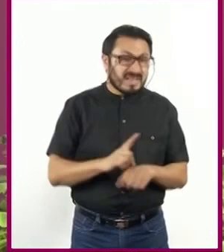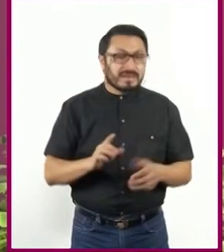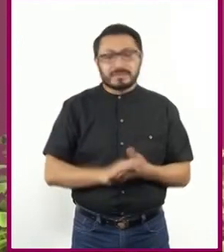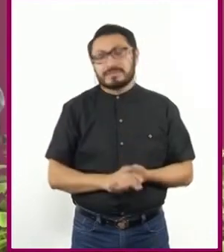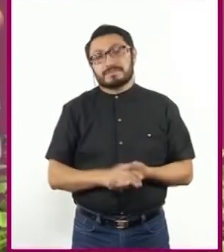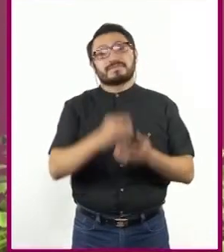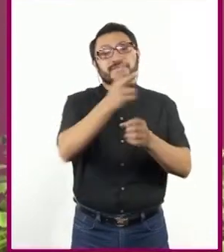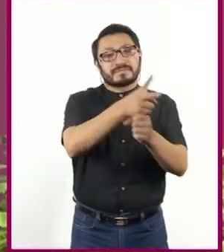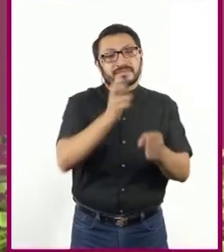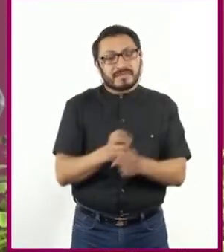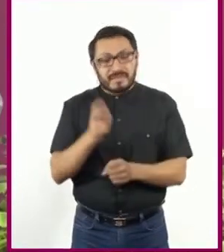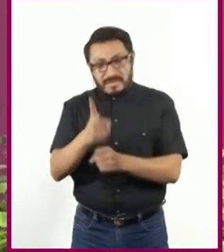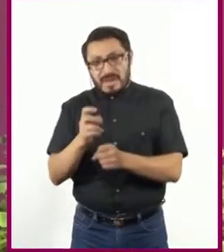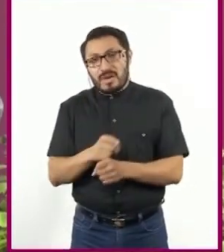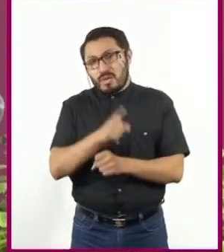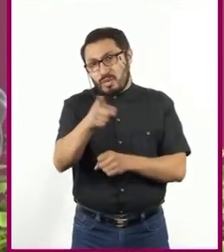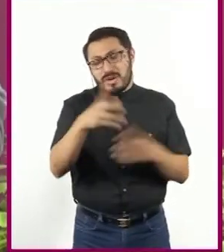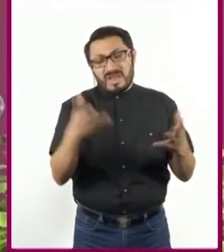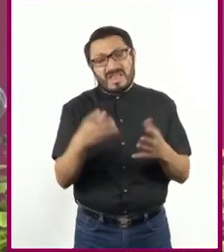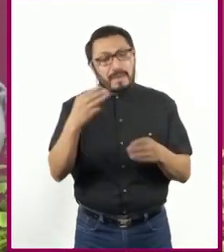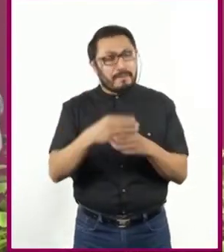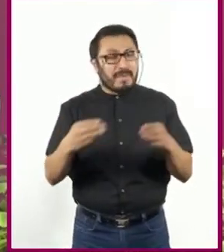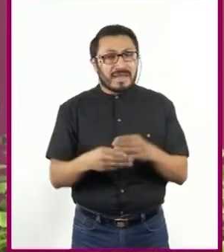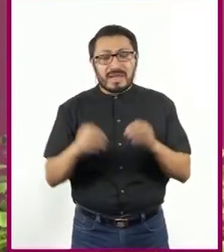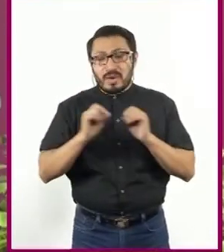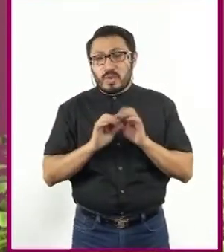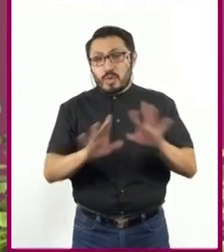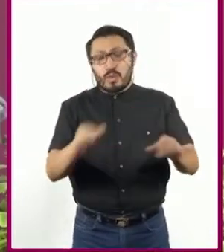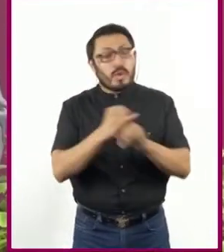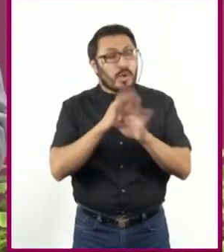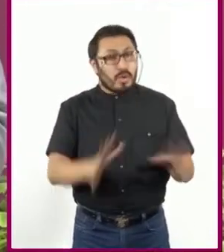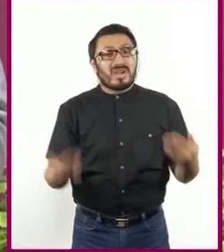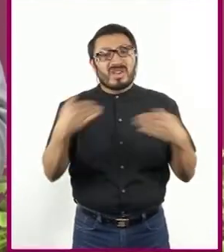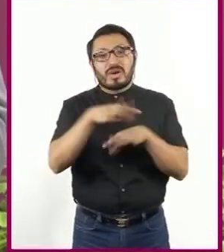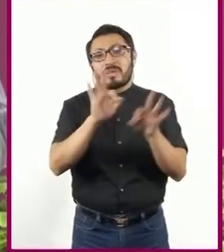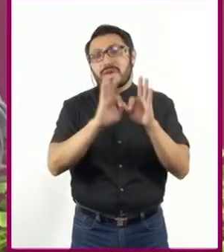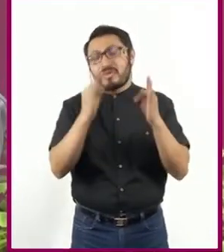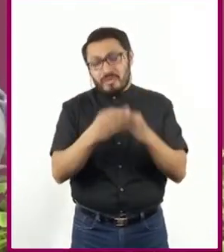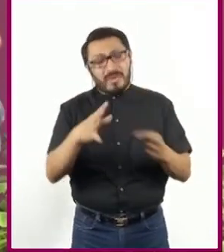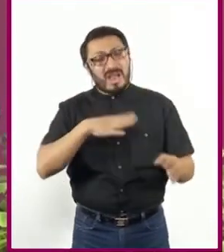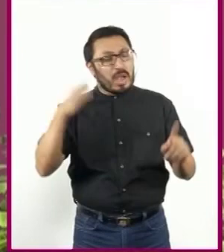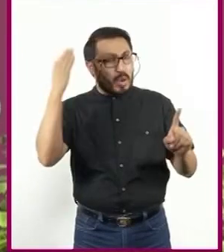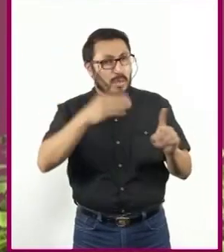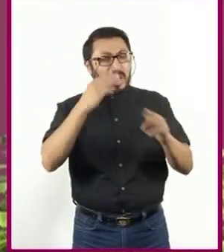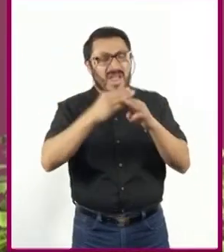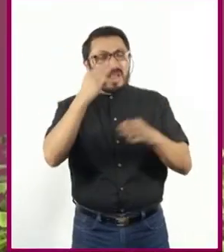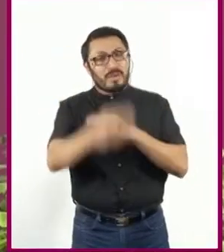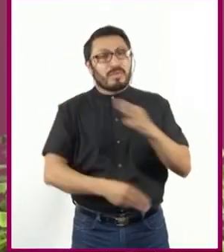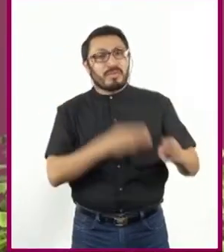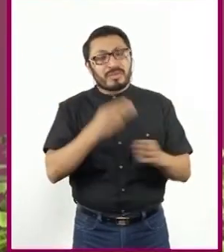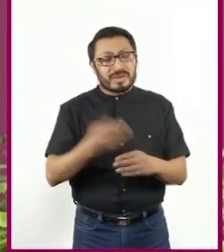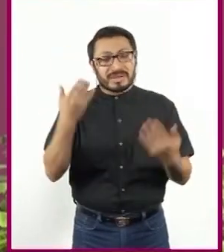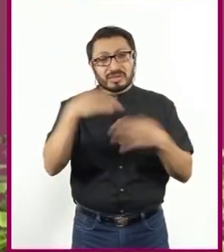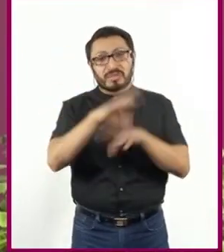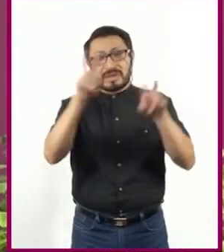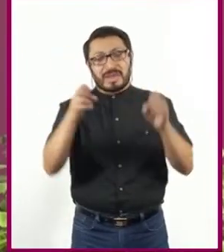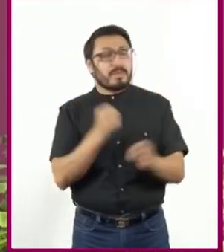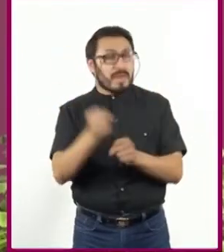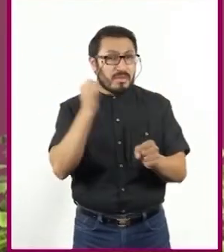invitamos a realizar un material de difusión sobre la manera en que se presentan los retos mundiales respecto a la